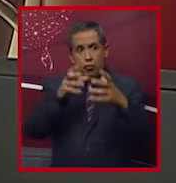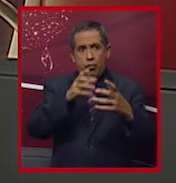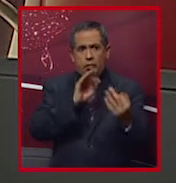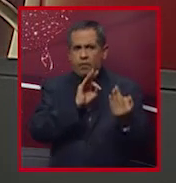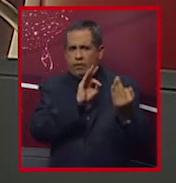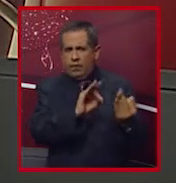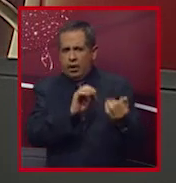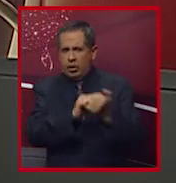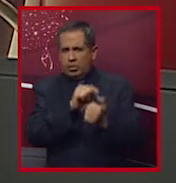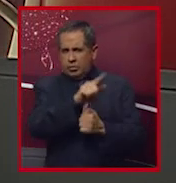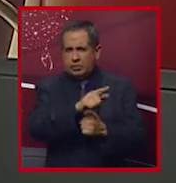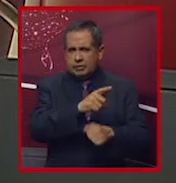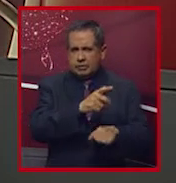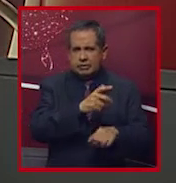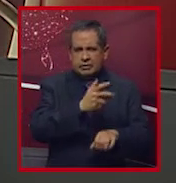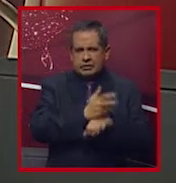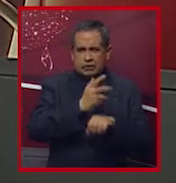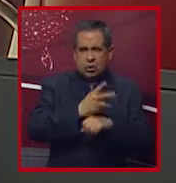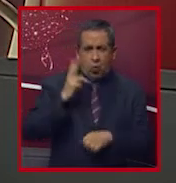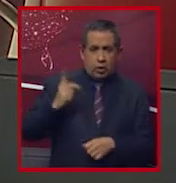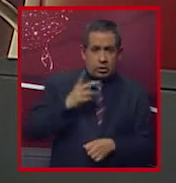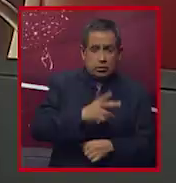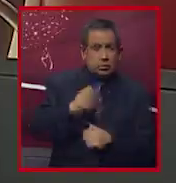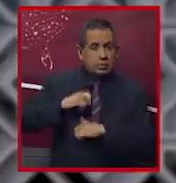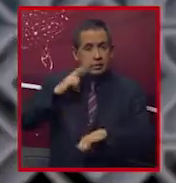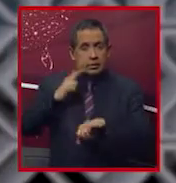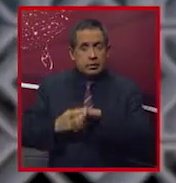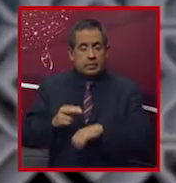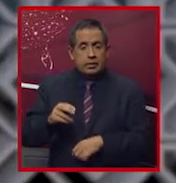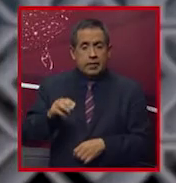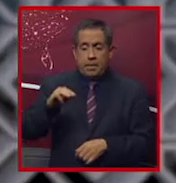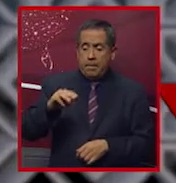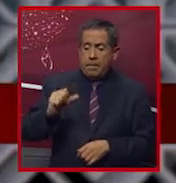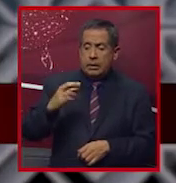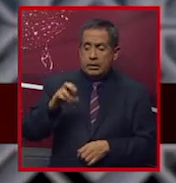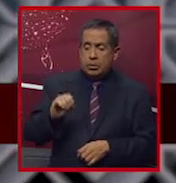canciller Marcelo Ebrard Casaubon en Washington.